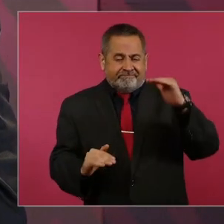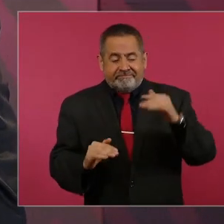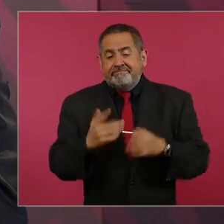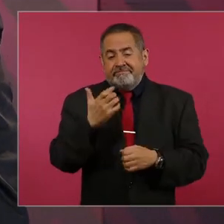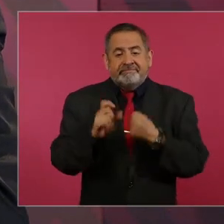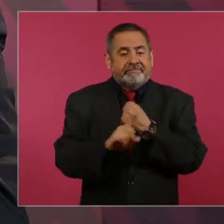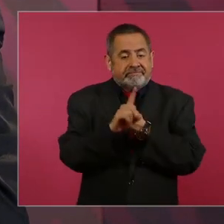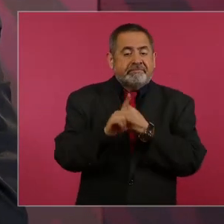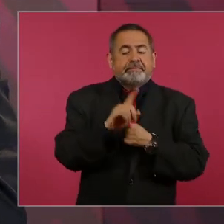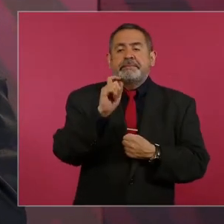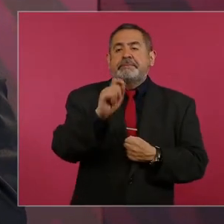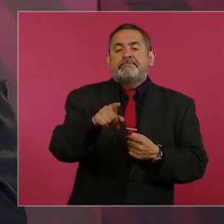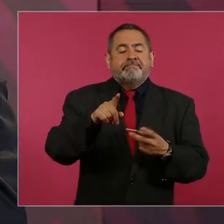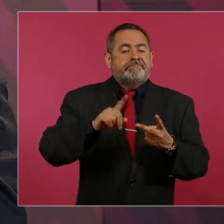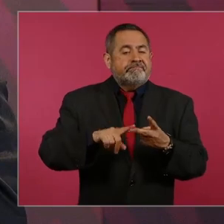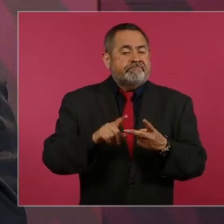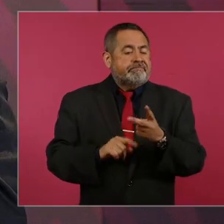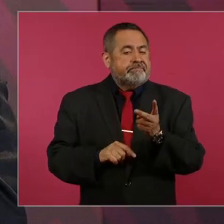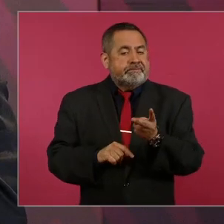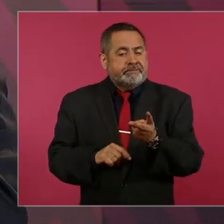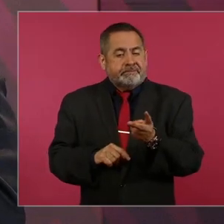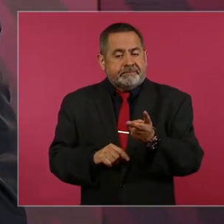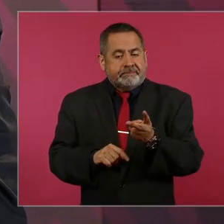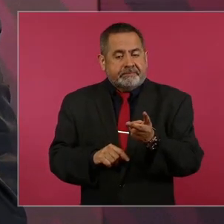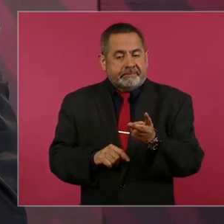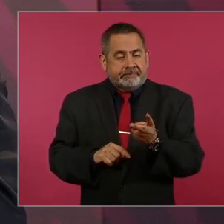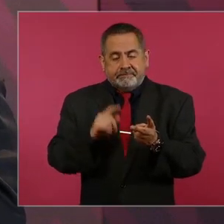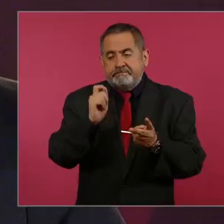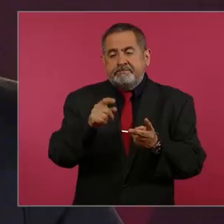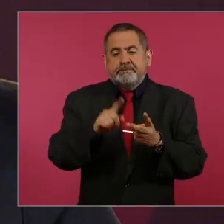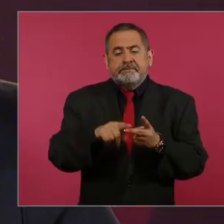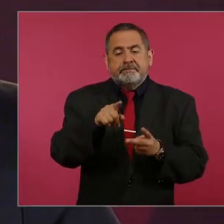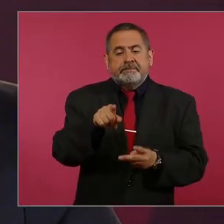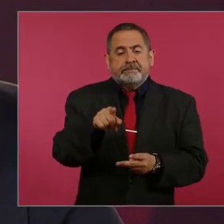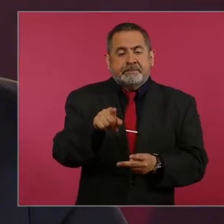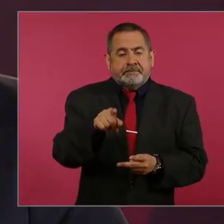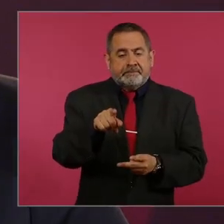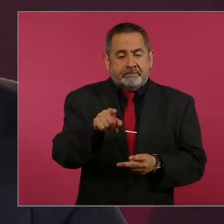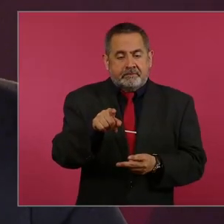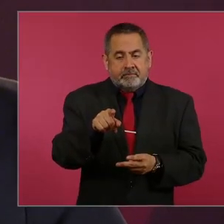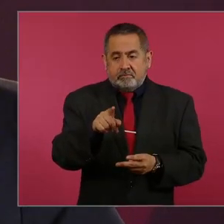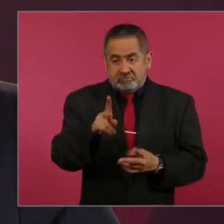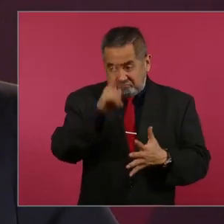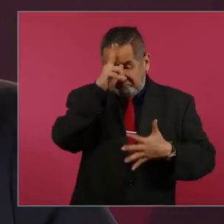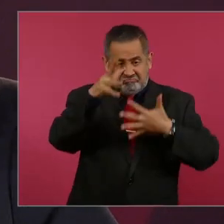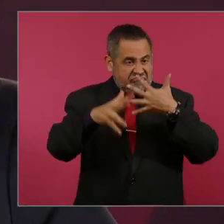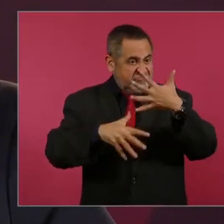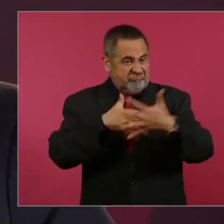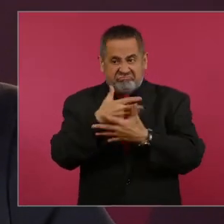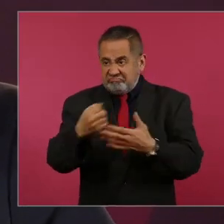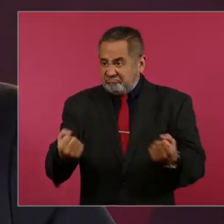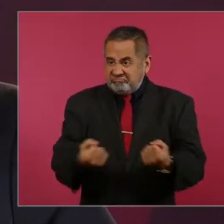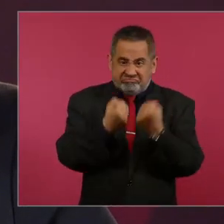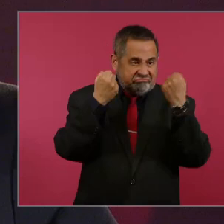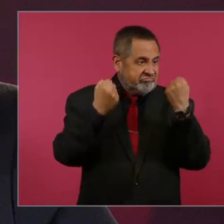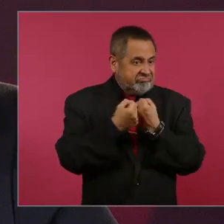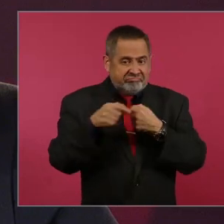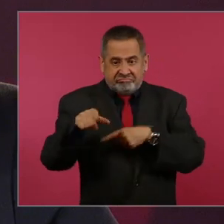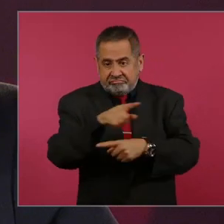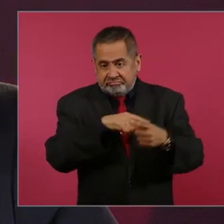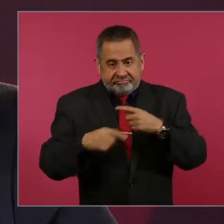principal social, de la violencia y